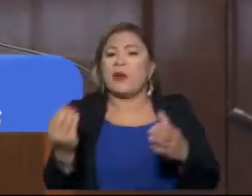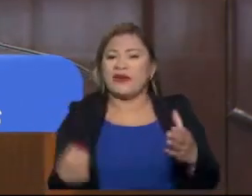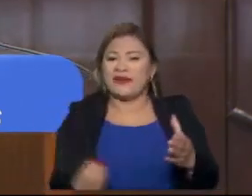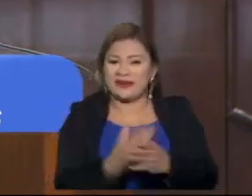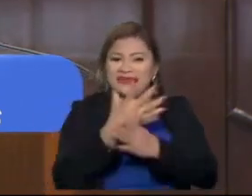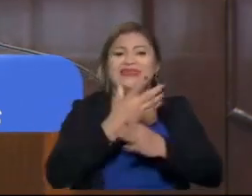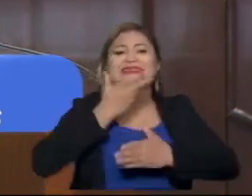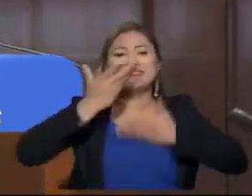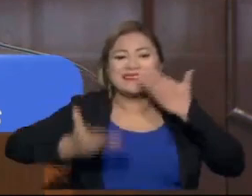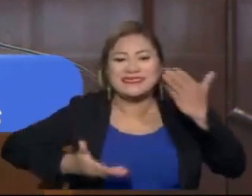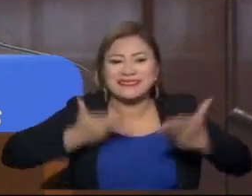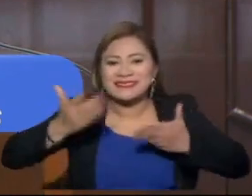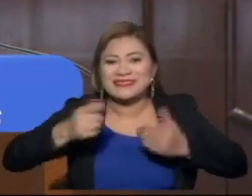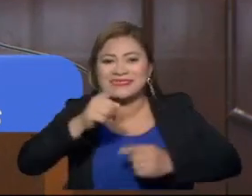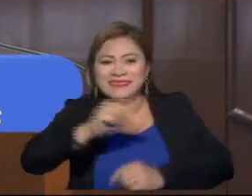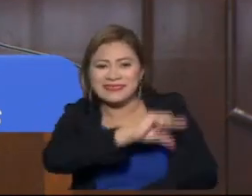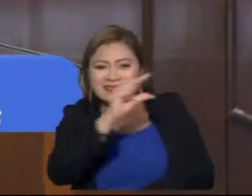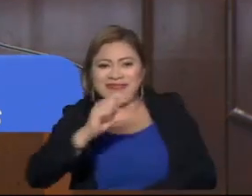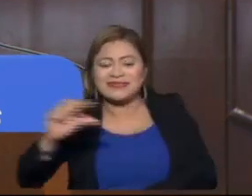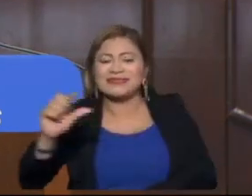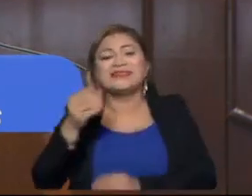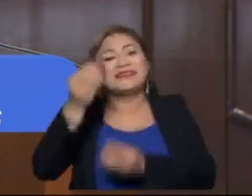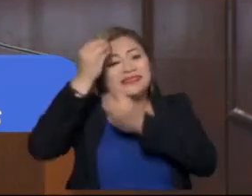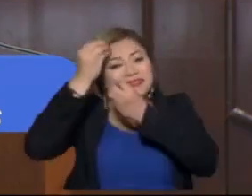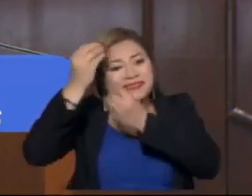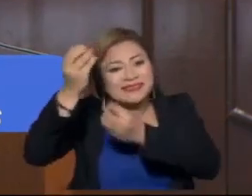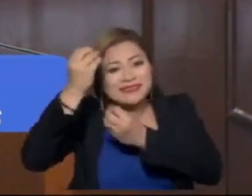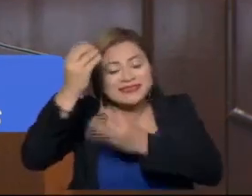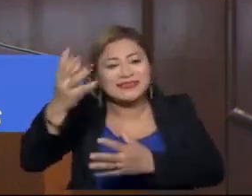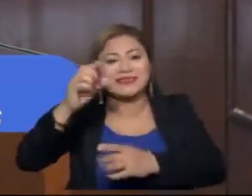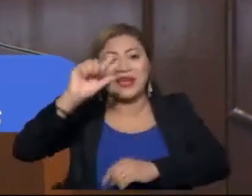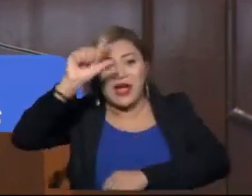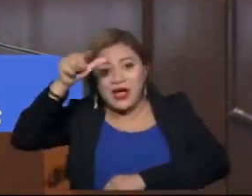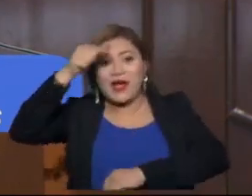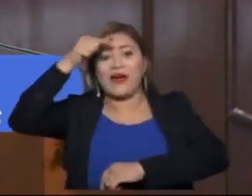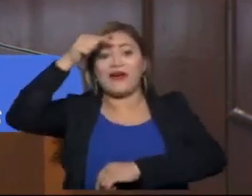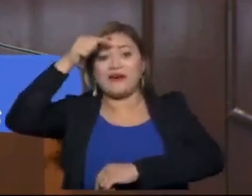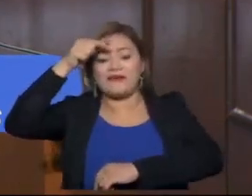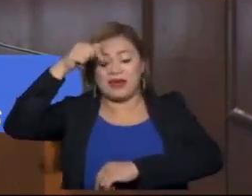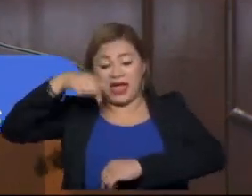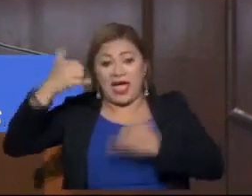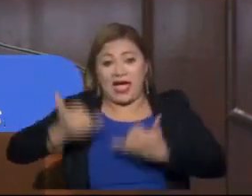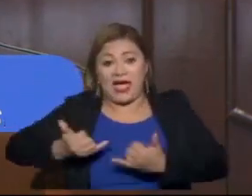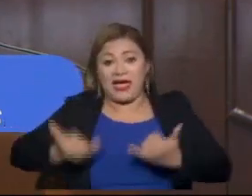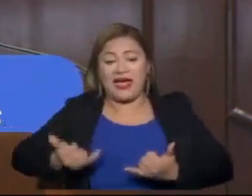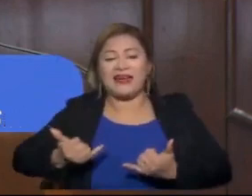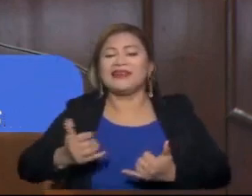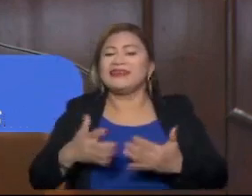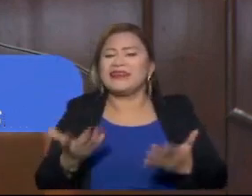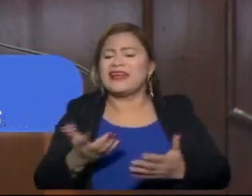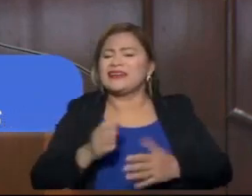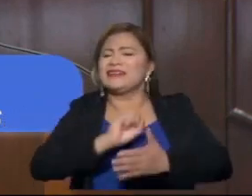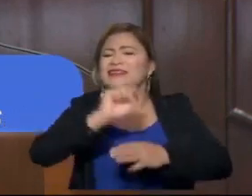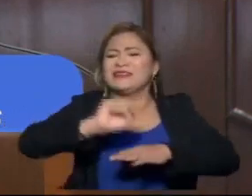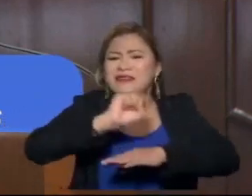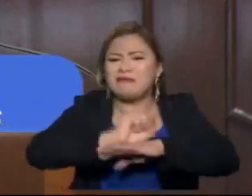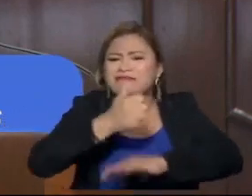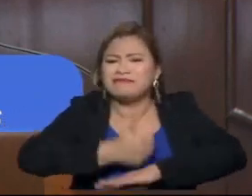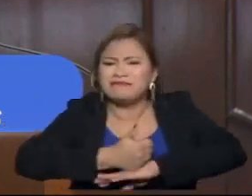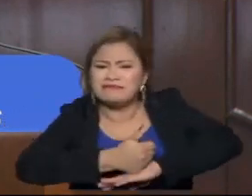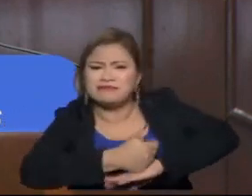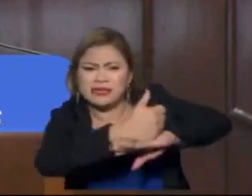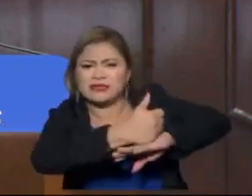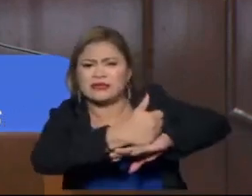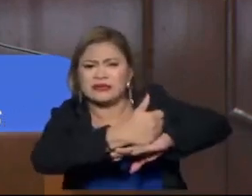Nación, informé que nuestro gobierno había identificado las áreas sociales prioritarias a las